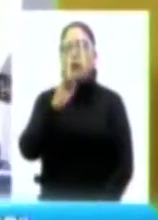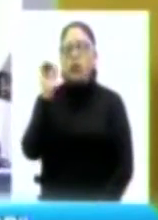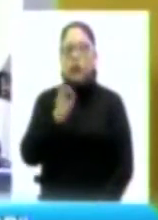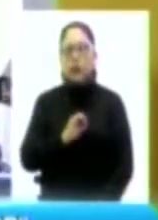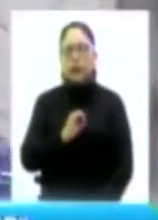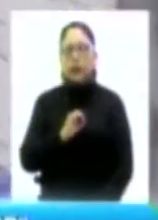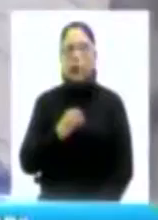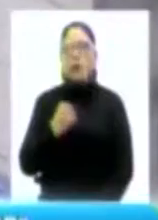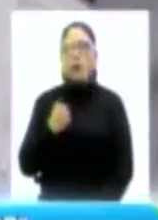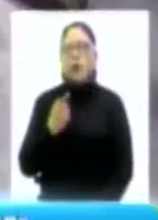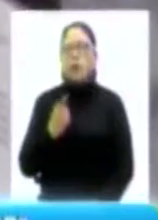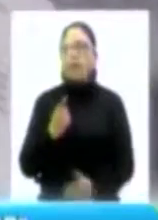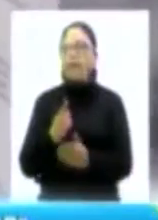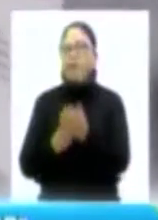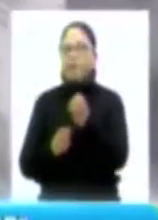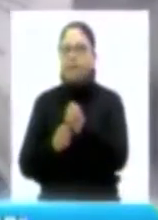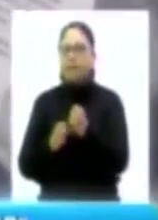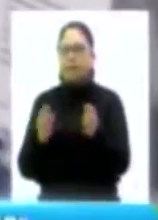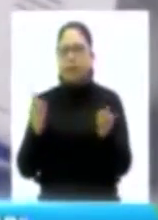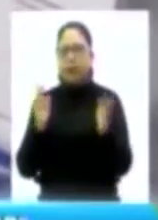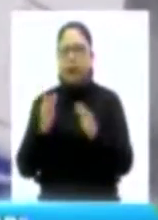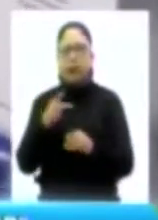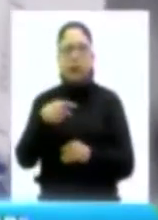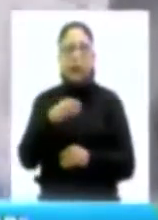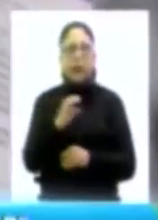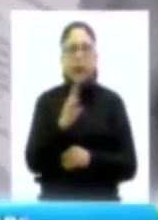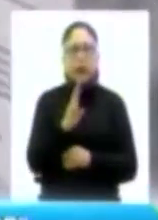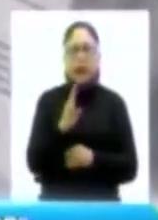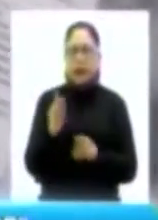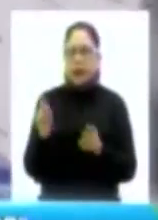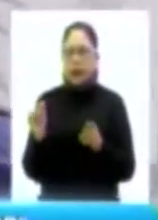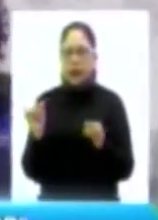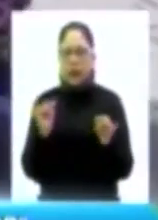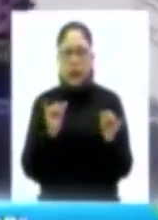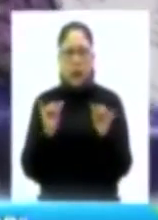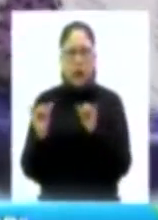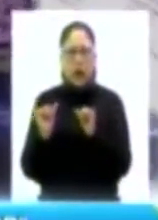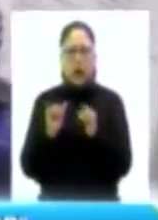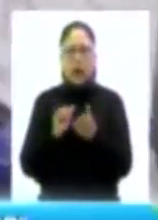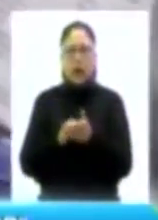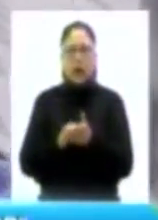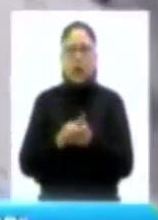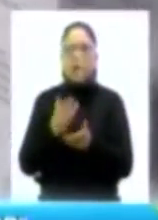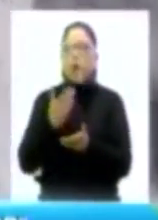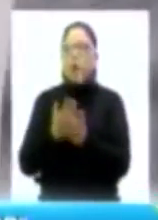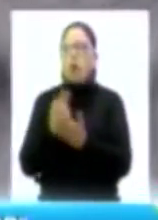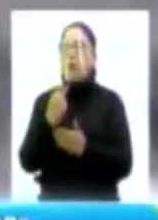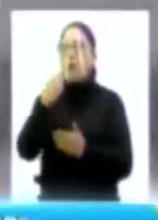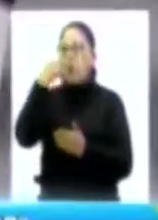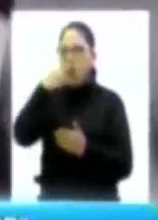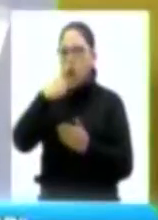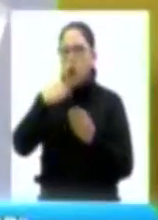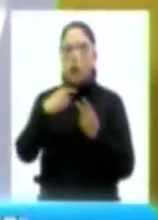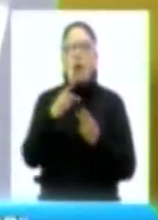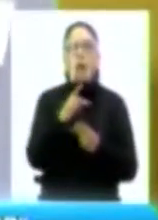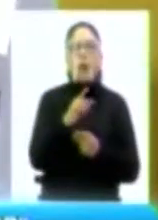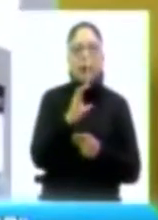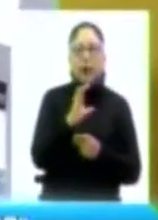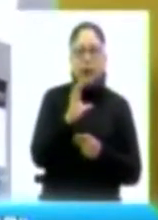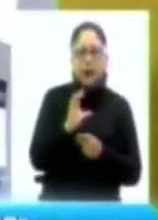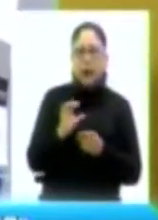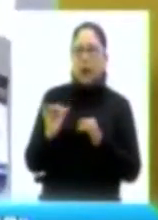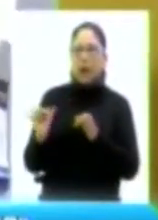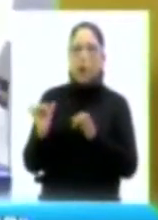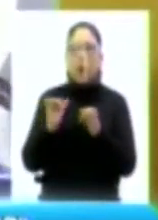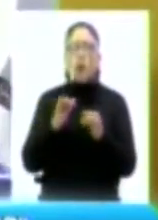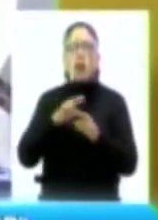95% de correlación con la PCR, lo que significa que nos estamos acercando a que todas las personas puedan